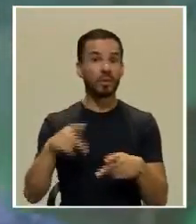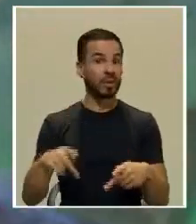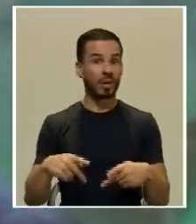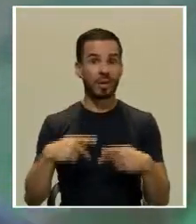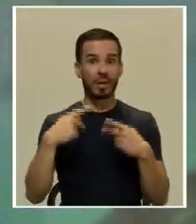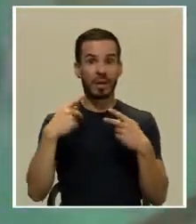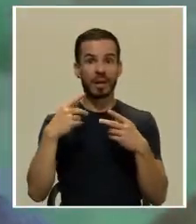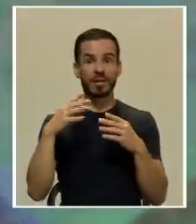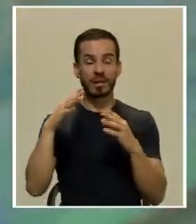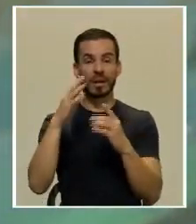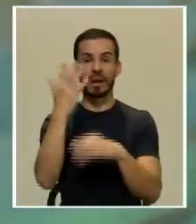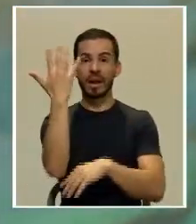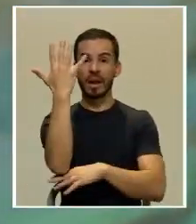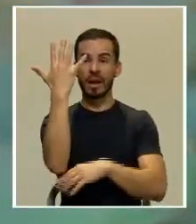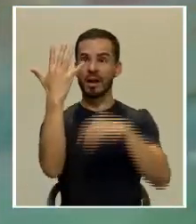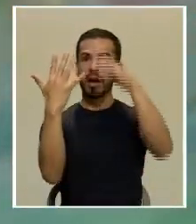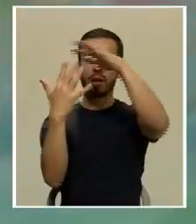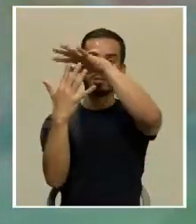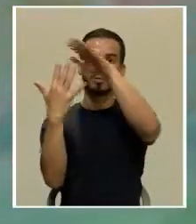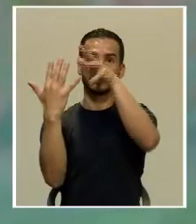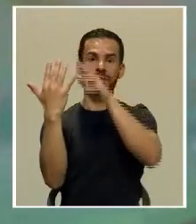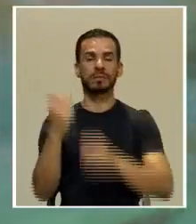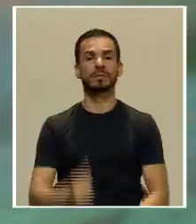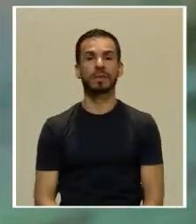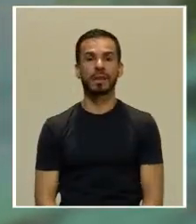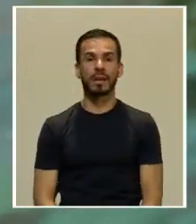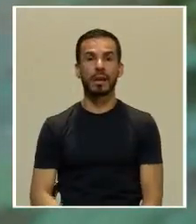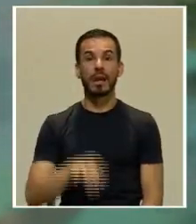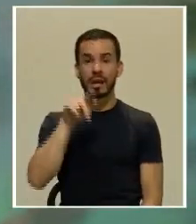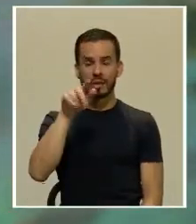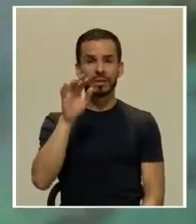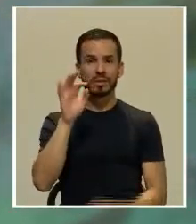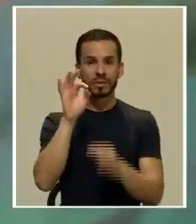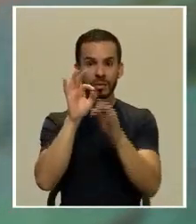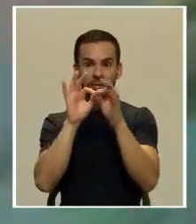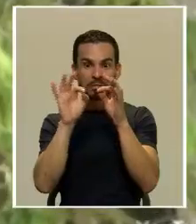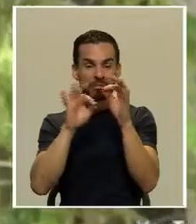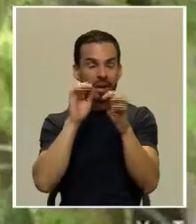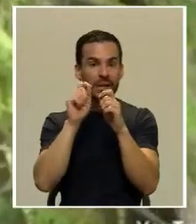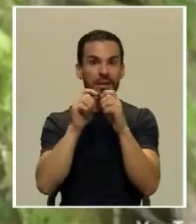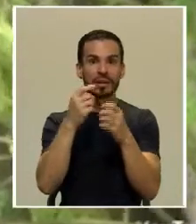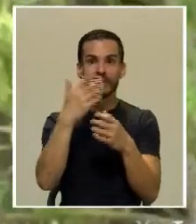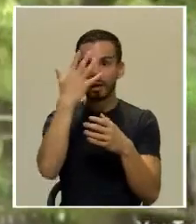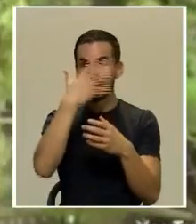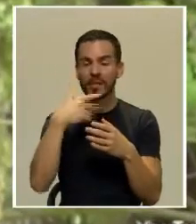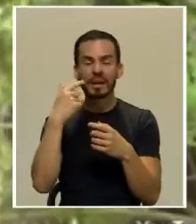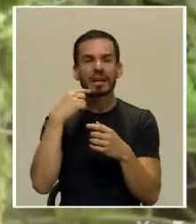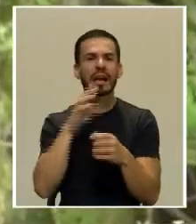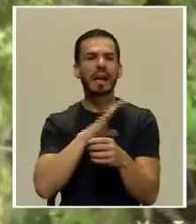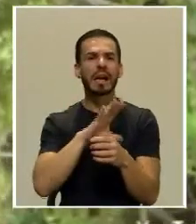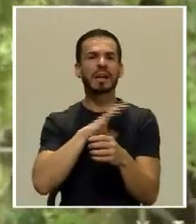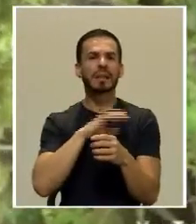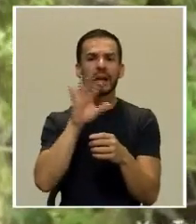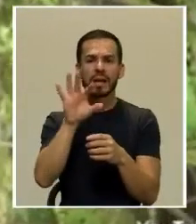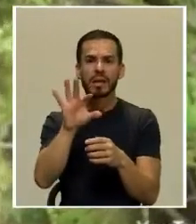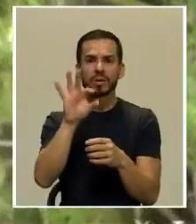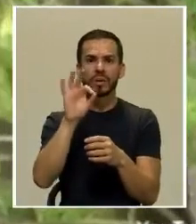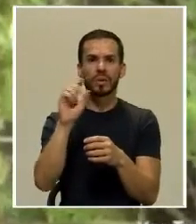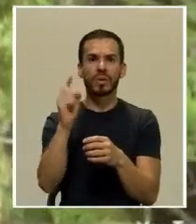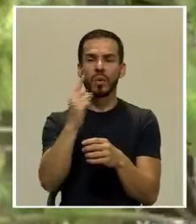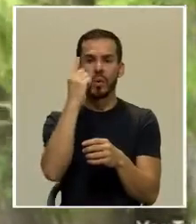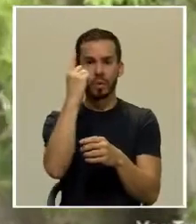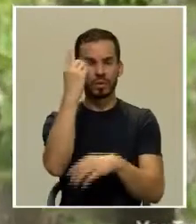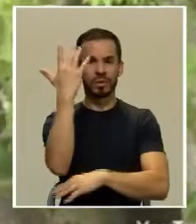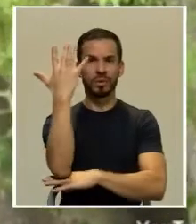entera sobre las copas de los árboles. Además de su particular apariencia, se caracterizan por elegir un